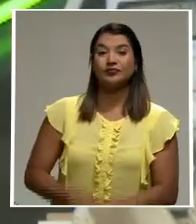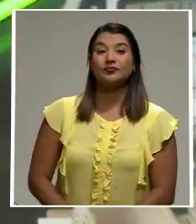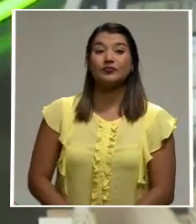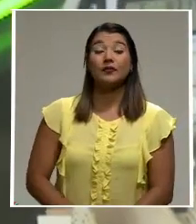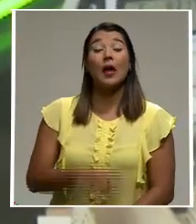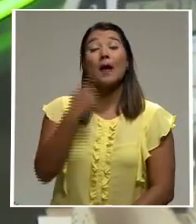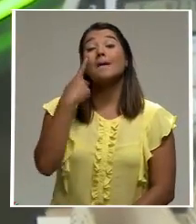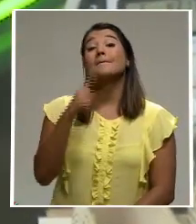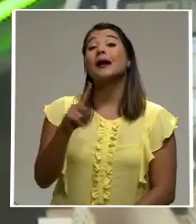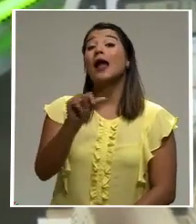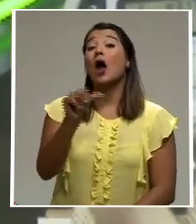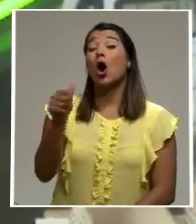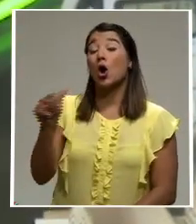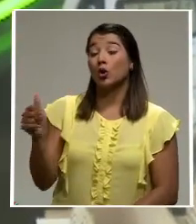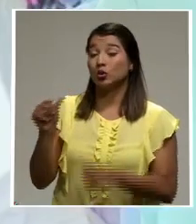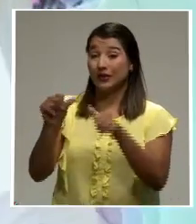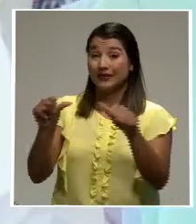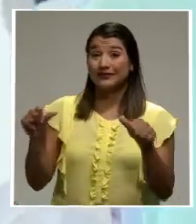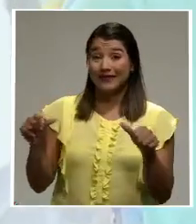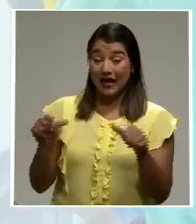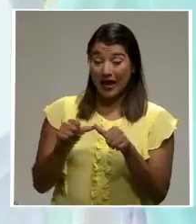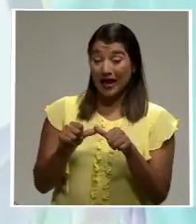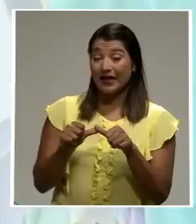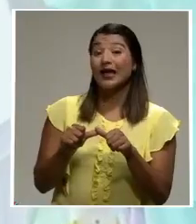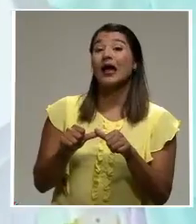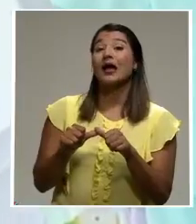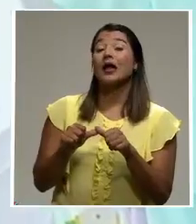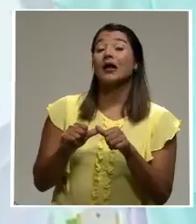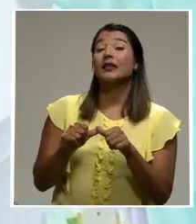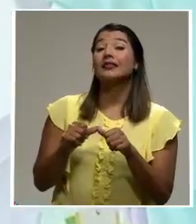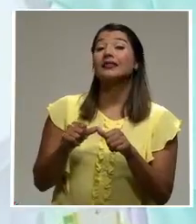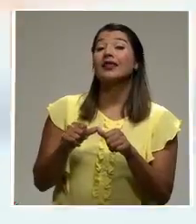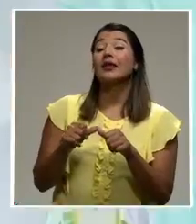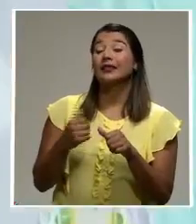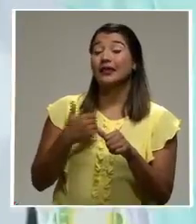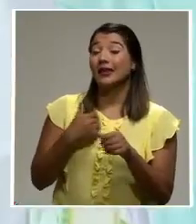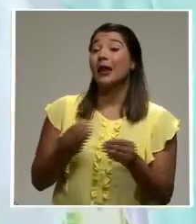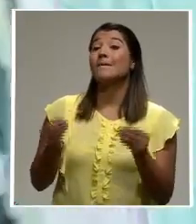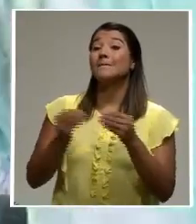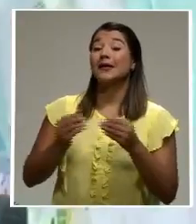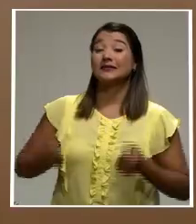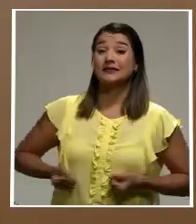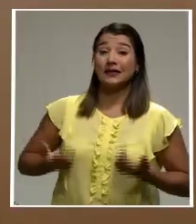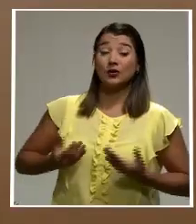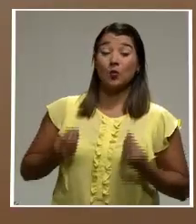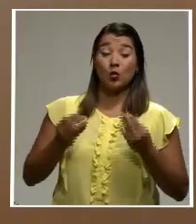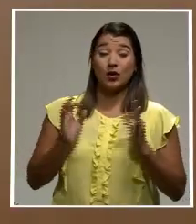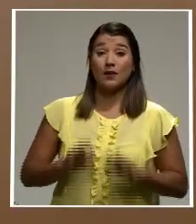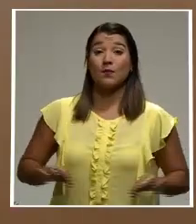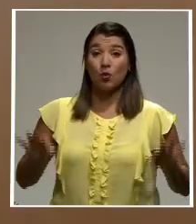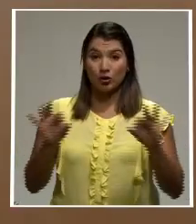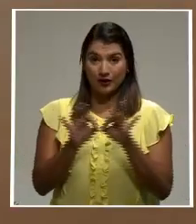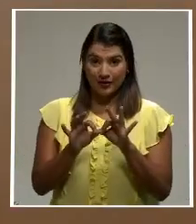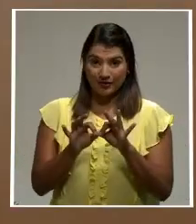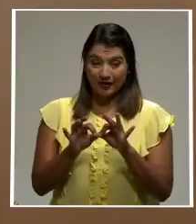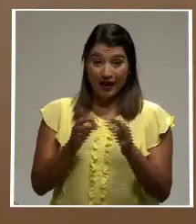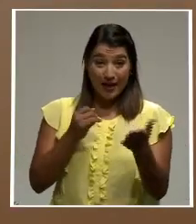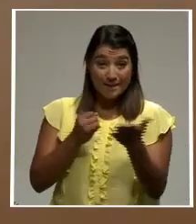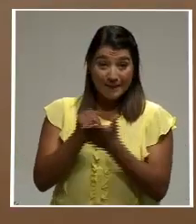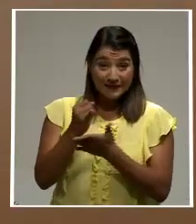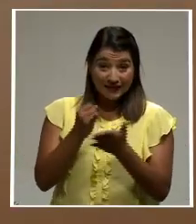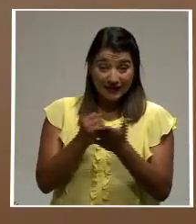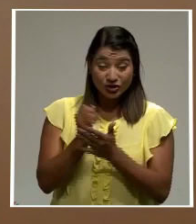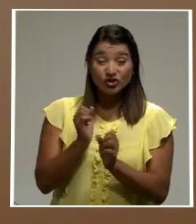el caso de otros sectores, el aumento de los gastos de operación también fue de relevancia. Este estudio se aplicó a una muestra de